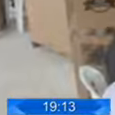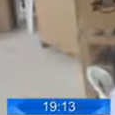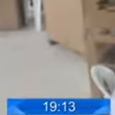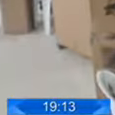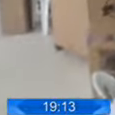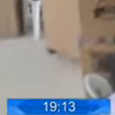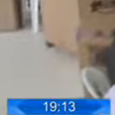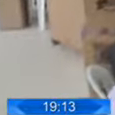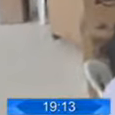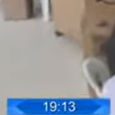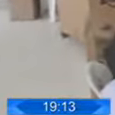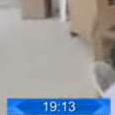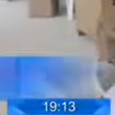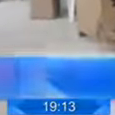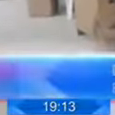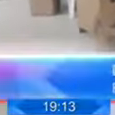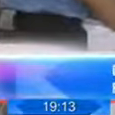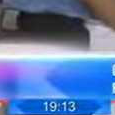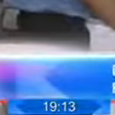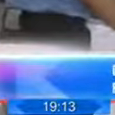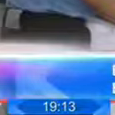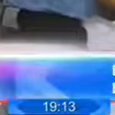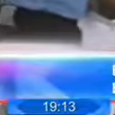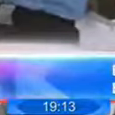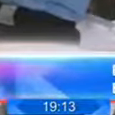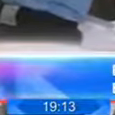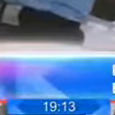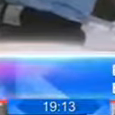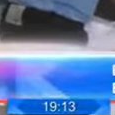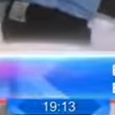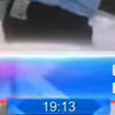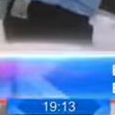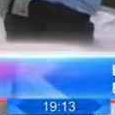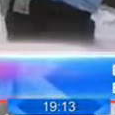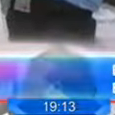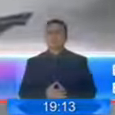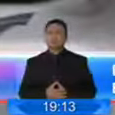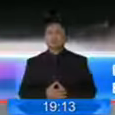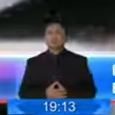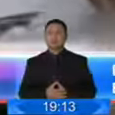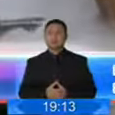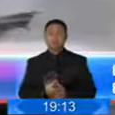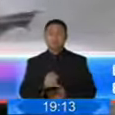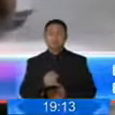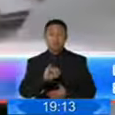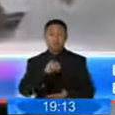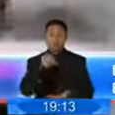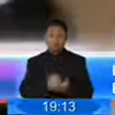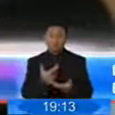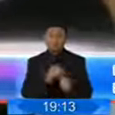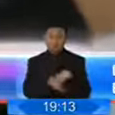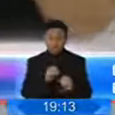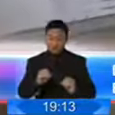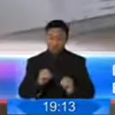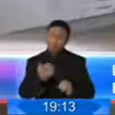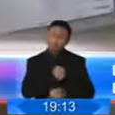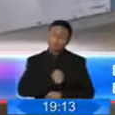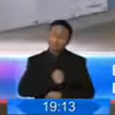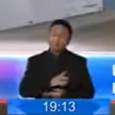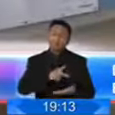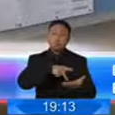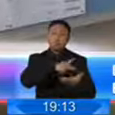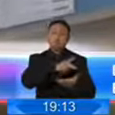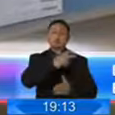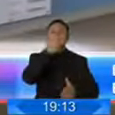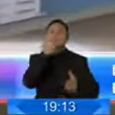sufragar. Si no ha podido justificar su inasistencia a cumplir esta obligación civil, deberá cancelar las multas que corresponden al 10% del